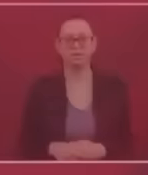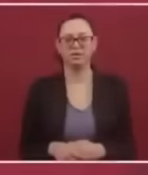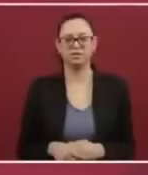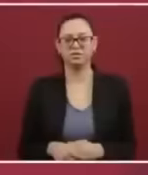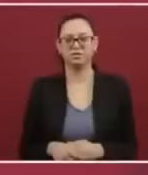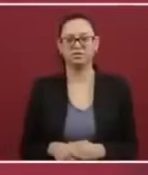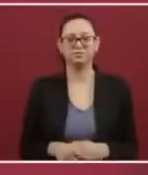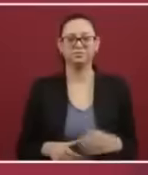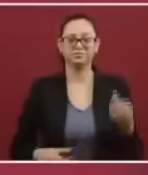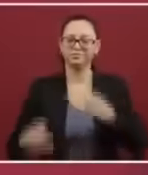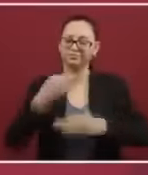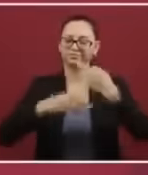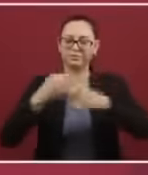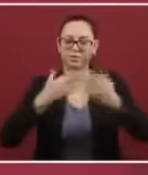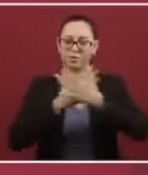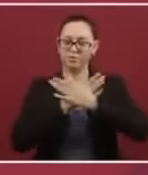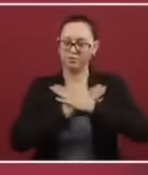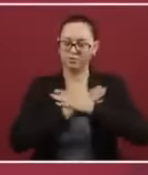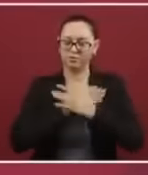todo nuestro amor